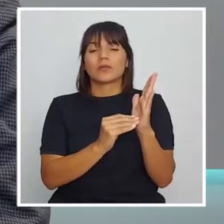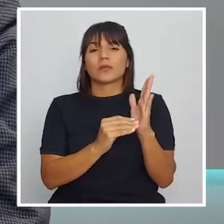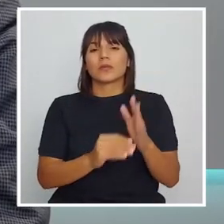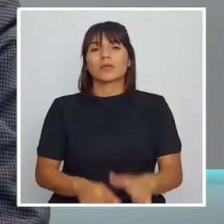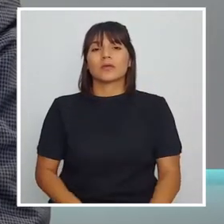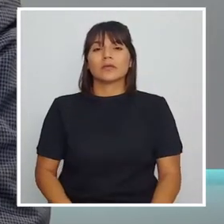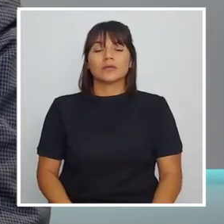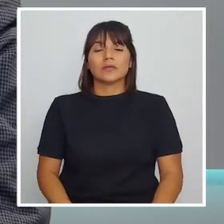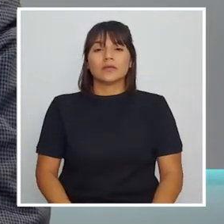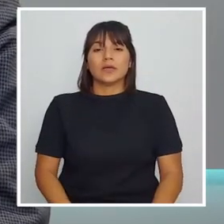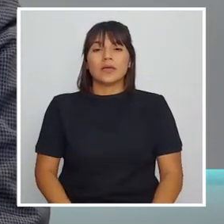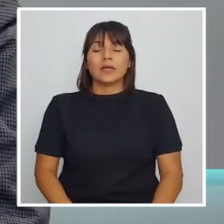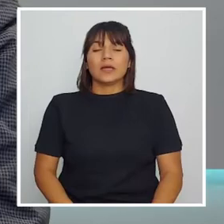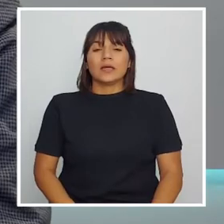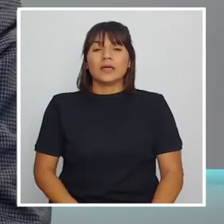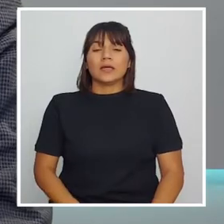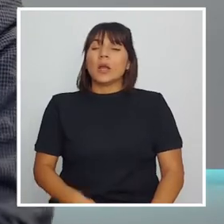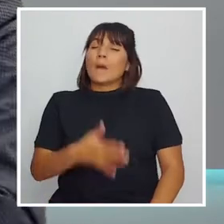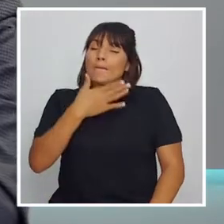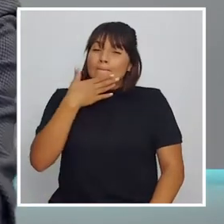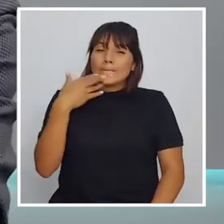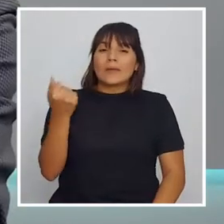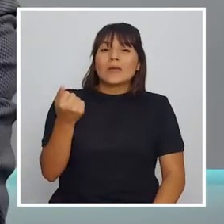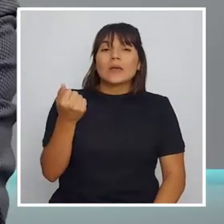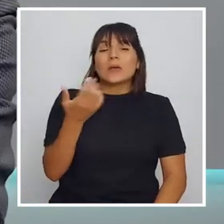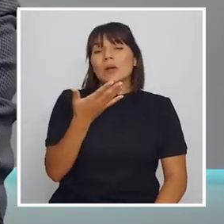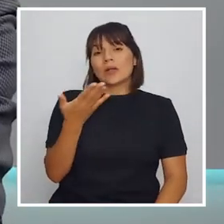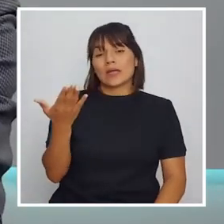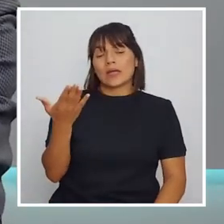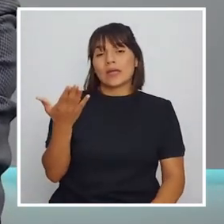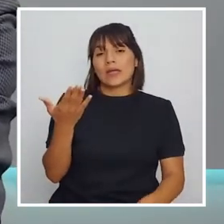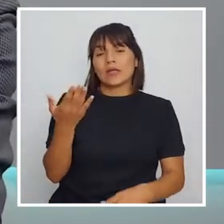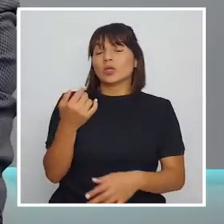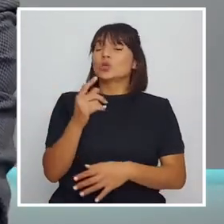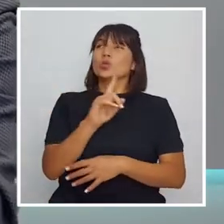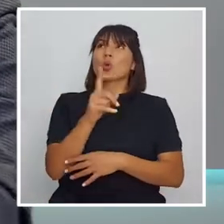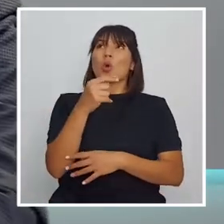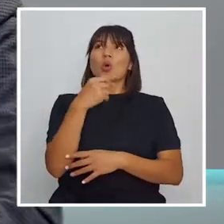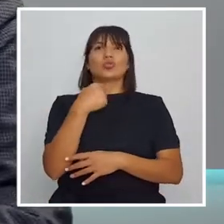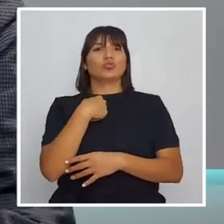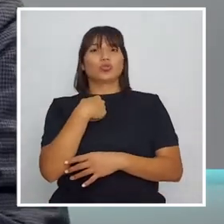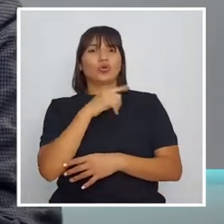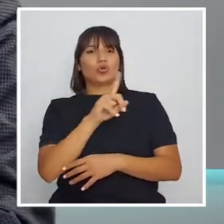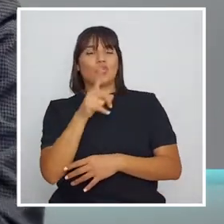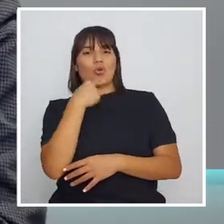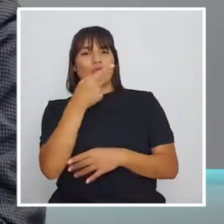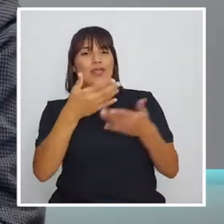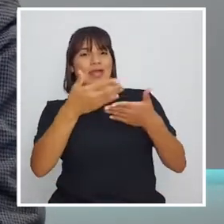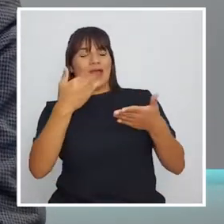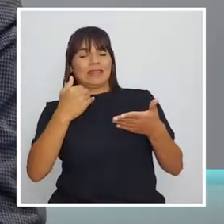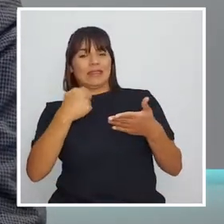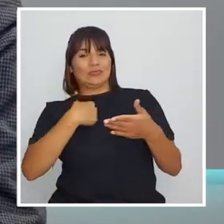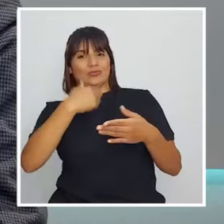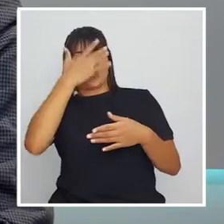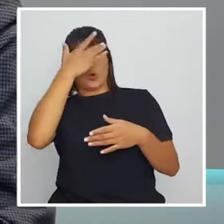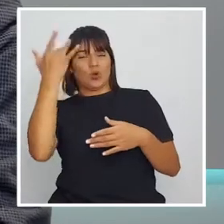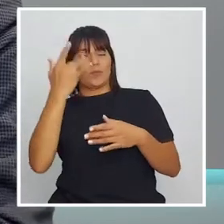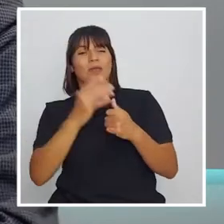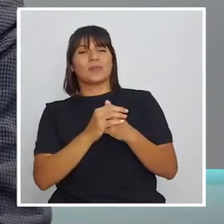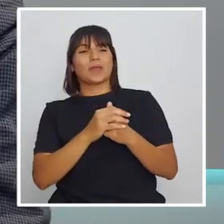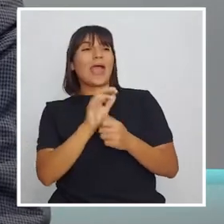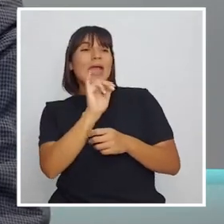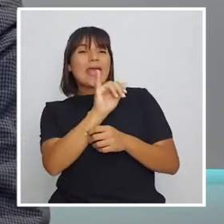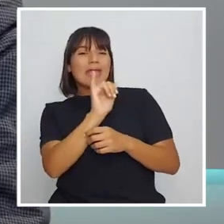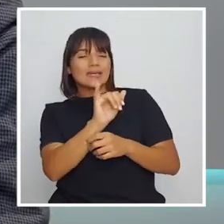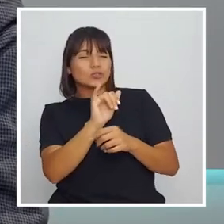Lo ideal es que, y no lo mencionamos antes, lo omití, este ejercicio de revisar la lista de todas las